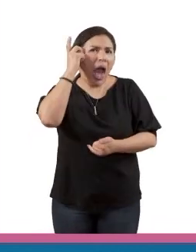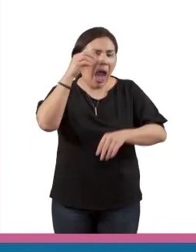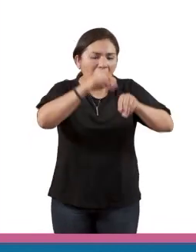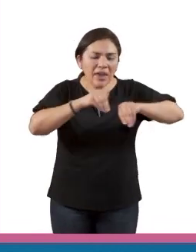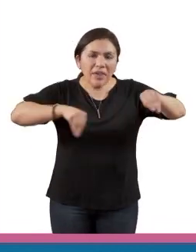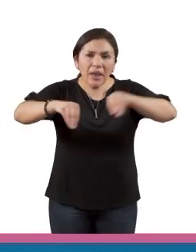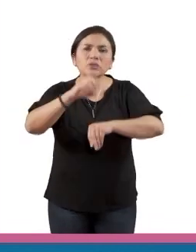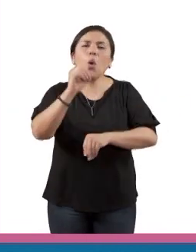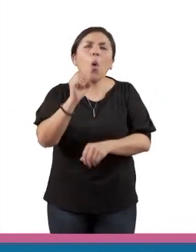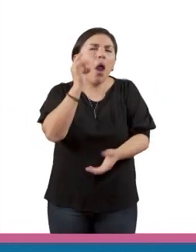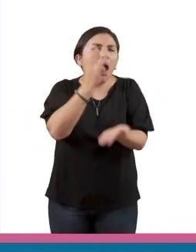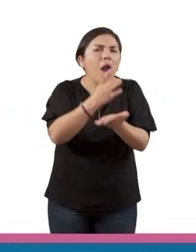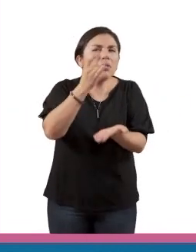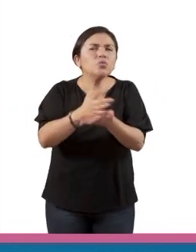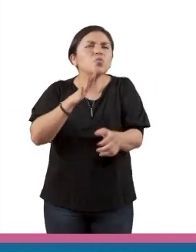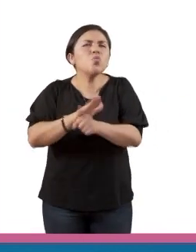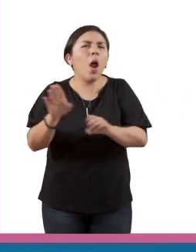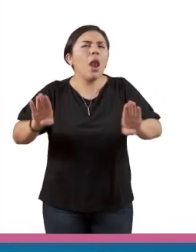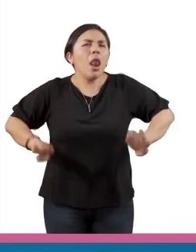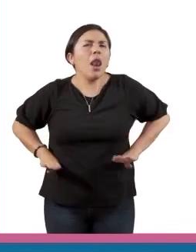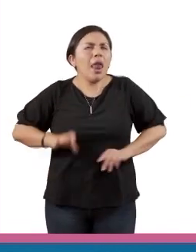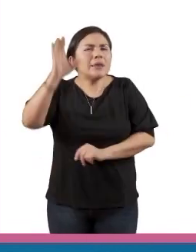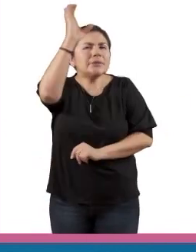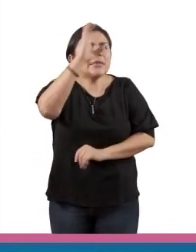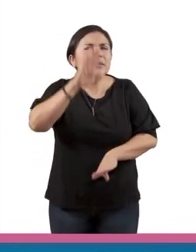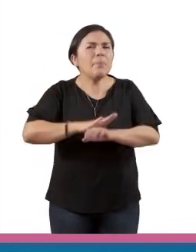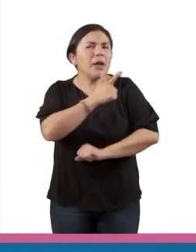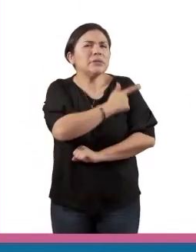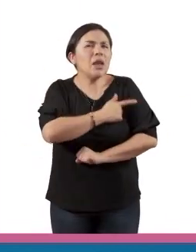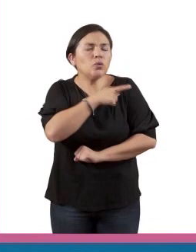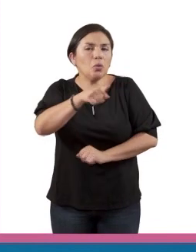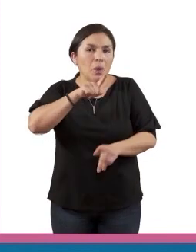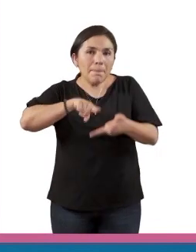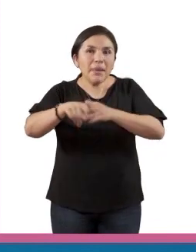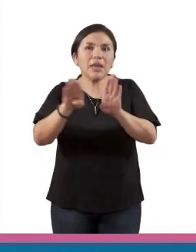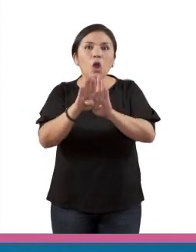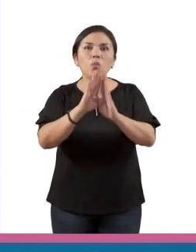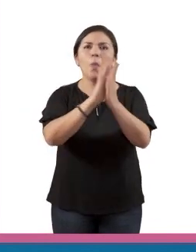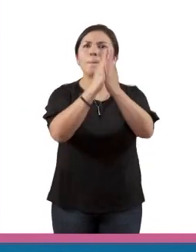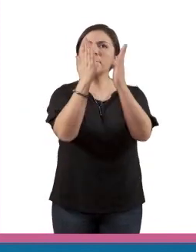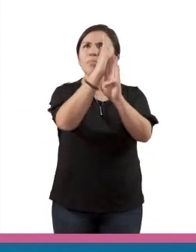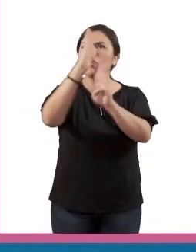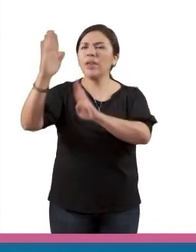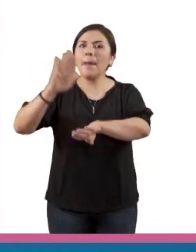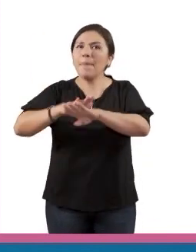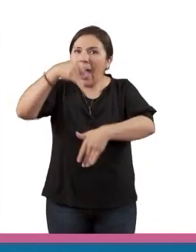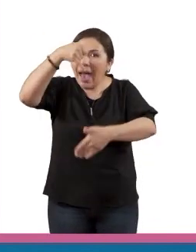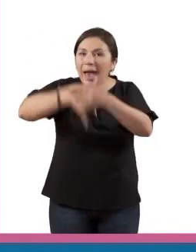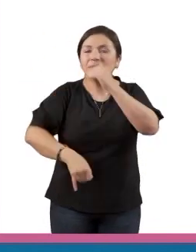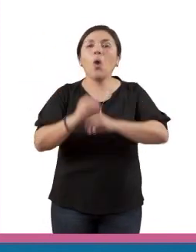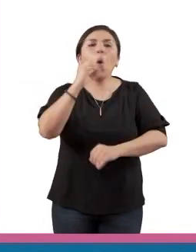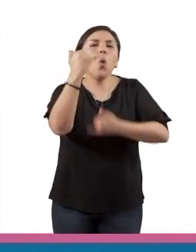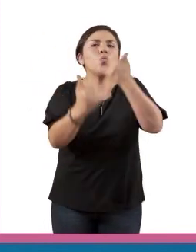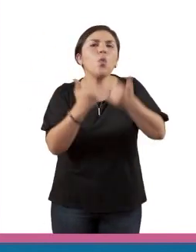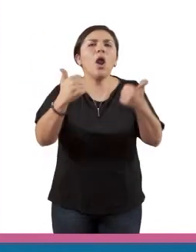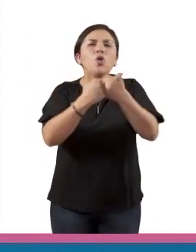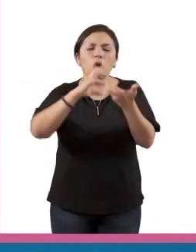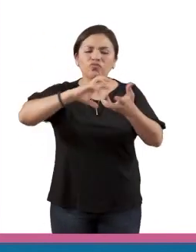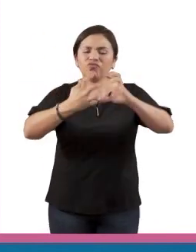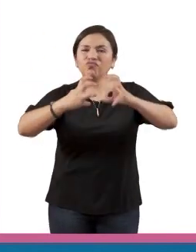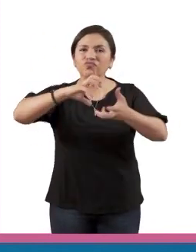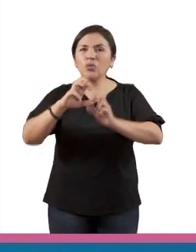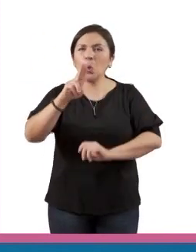ajedrez, identificar qué parte de la ciencia los apasiona y comenzar una biblioteca con el tema. Jugar con el